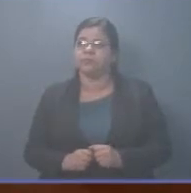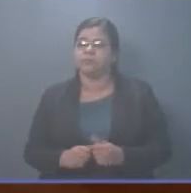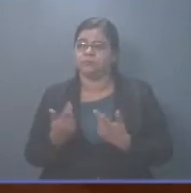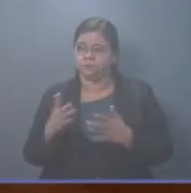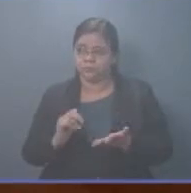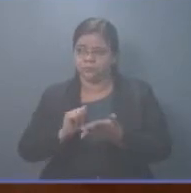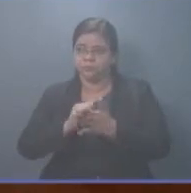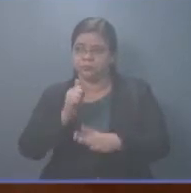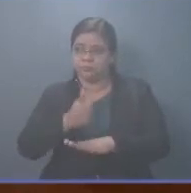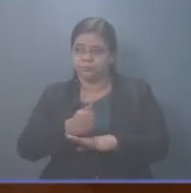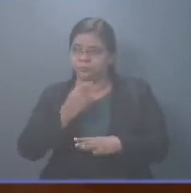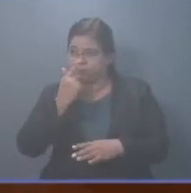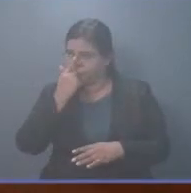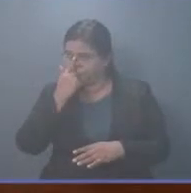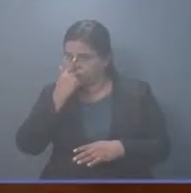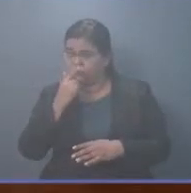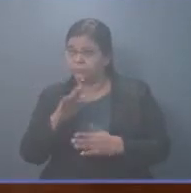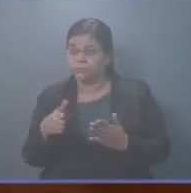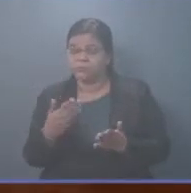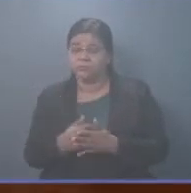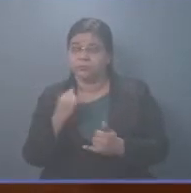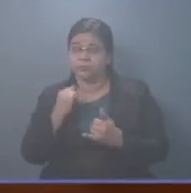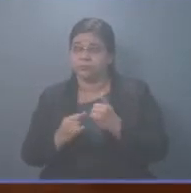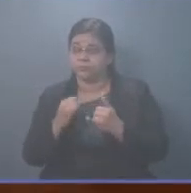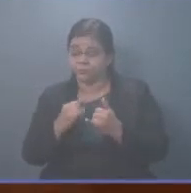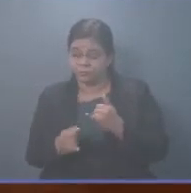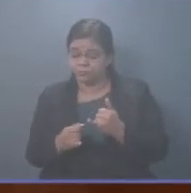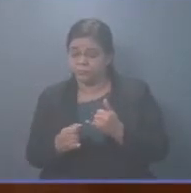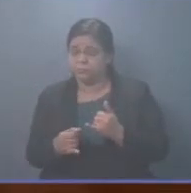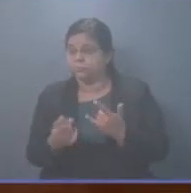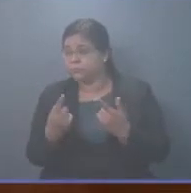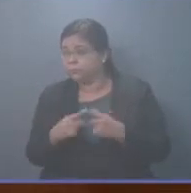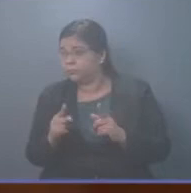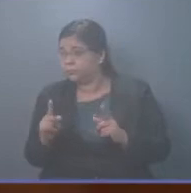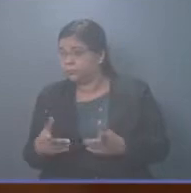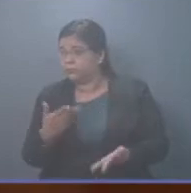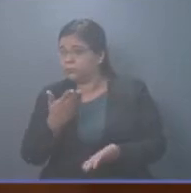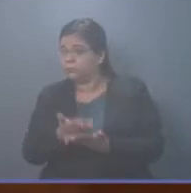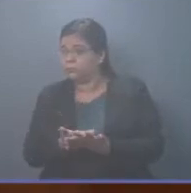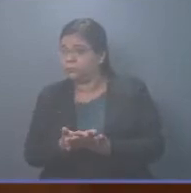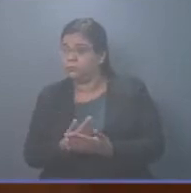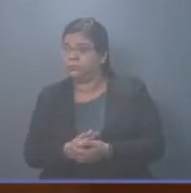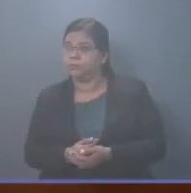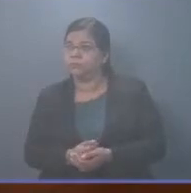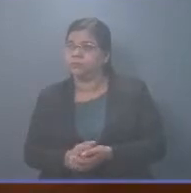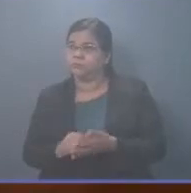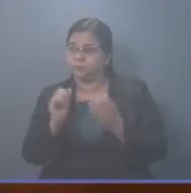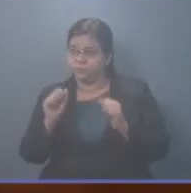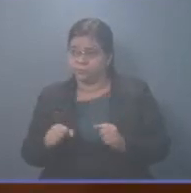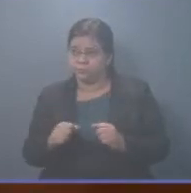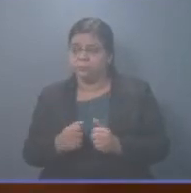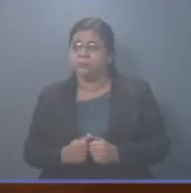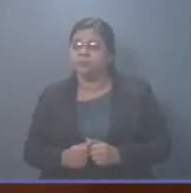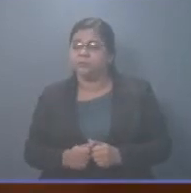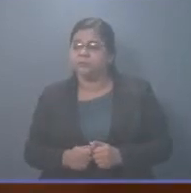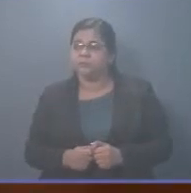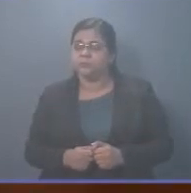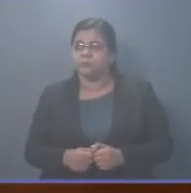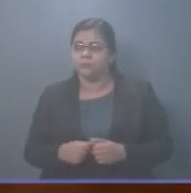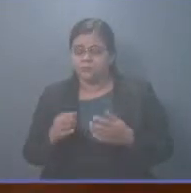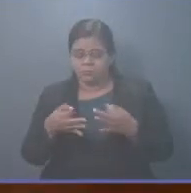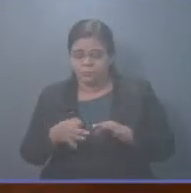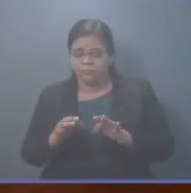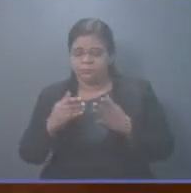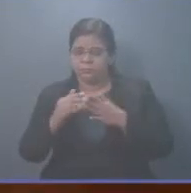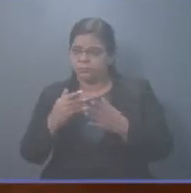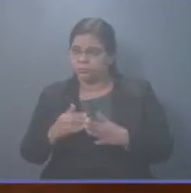la nulidad del último asiento. Sin embargo, ellos proponen que se deje de la siguiente forma.